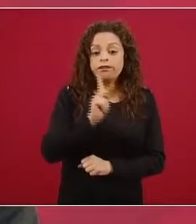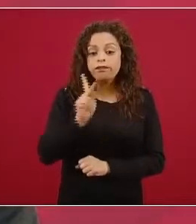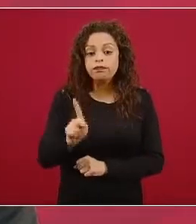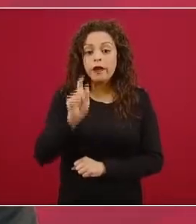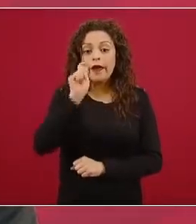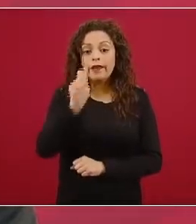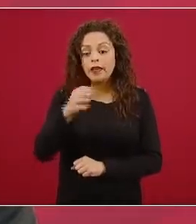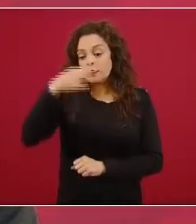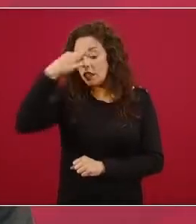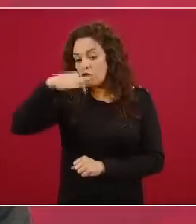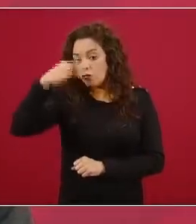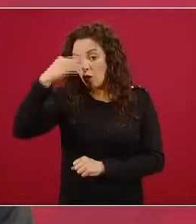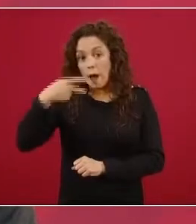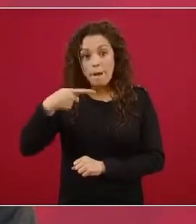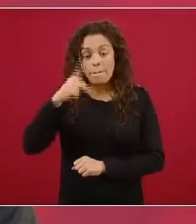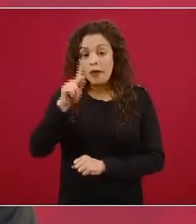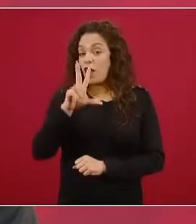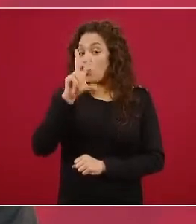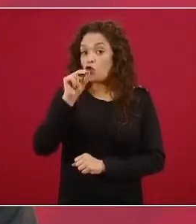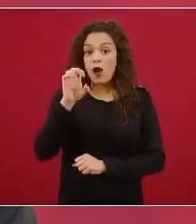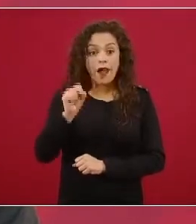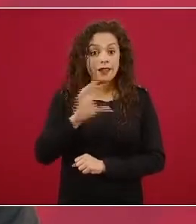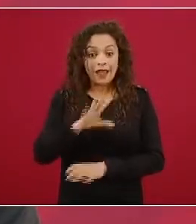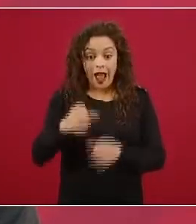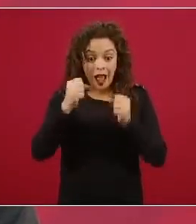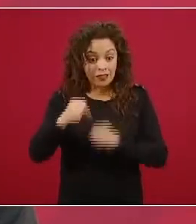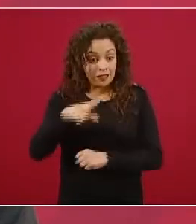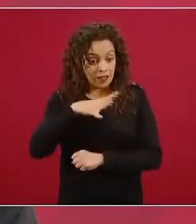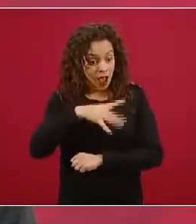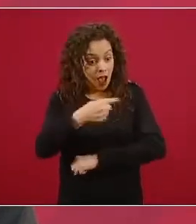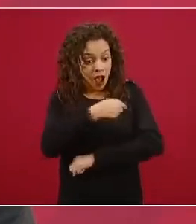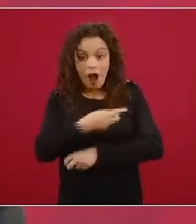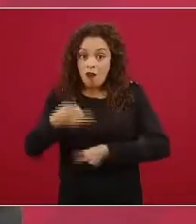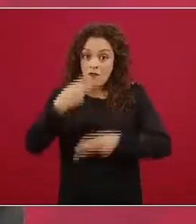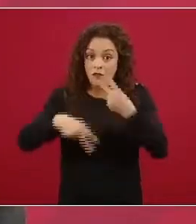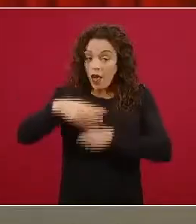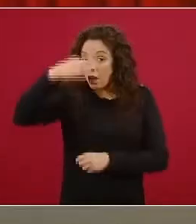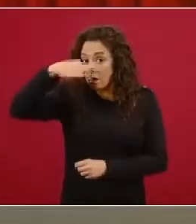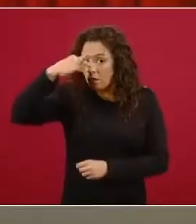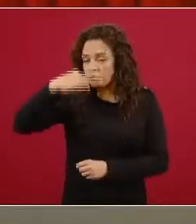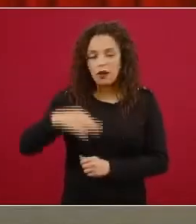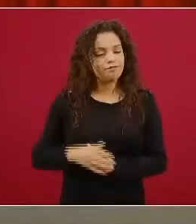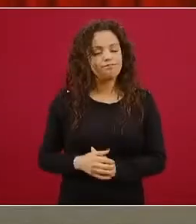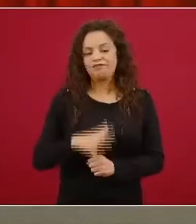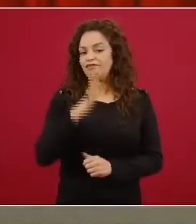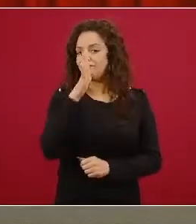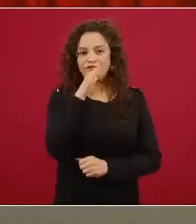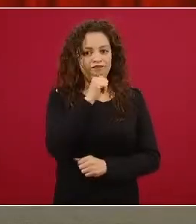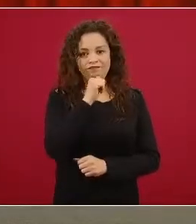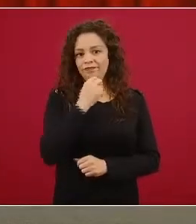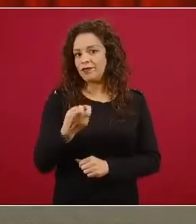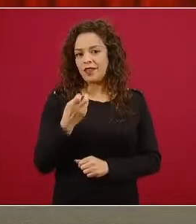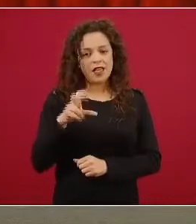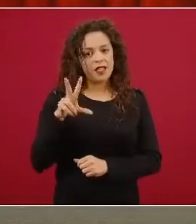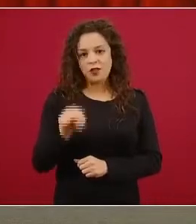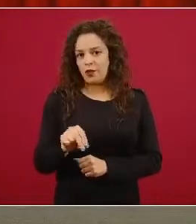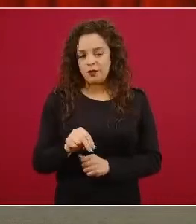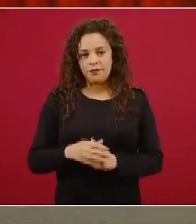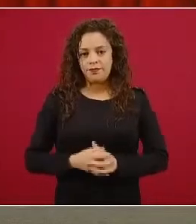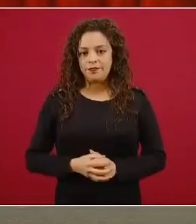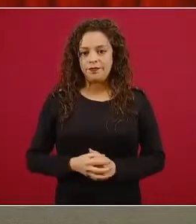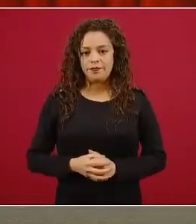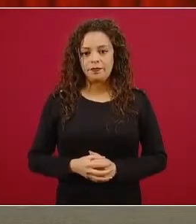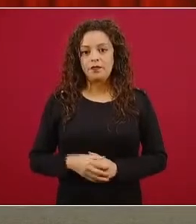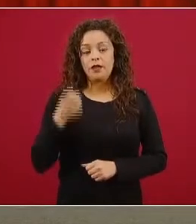leve de la influenza, pero no puede producir la vacuna contra la influenza la enfermedad que está